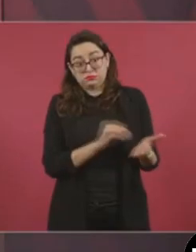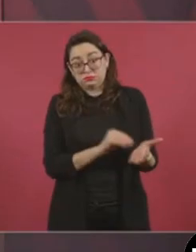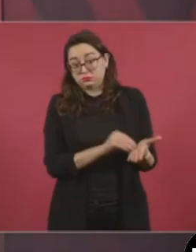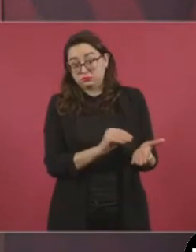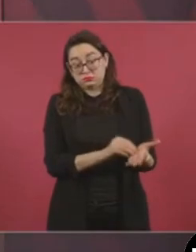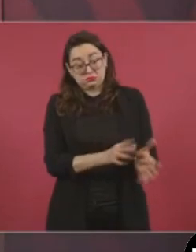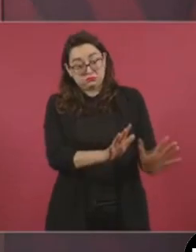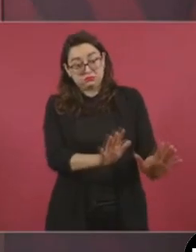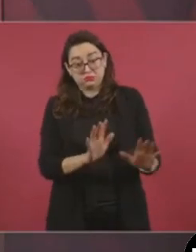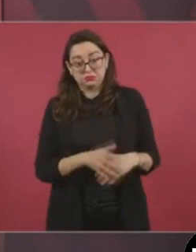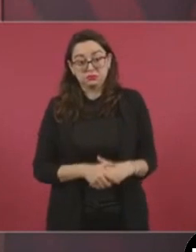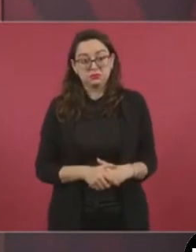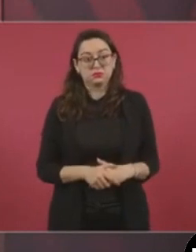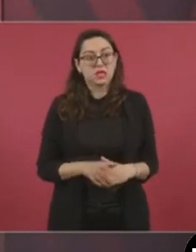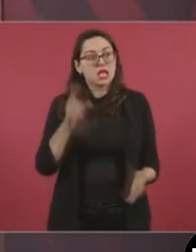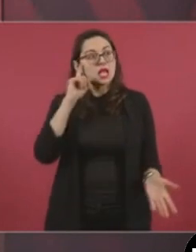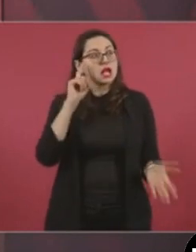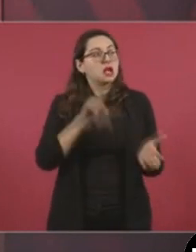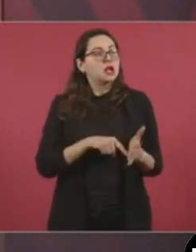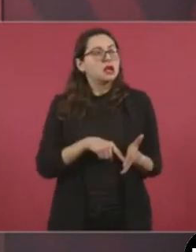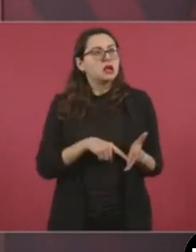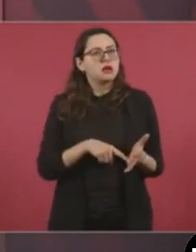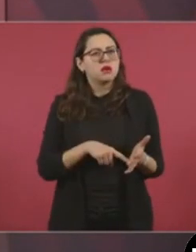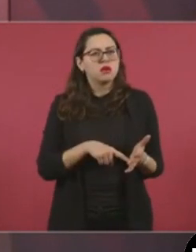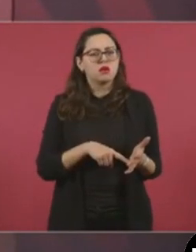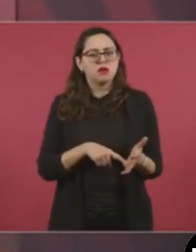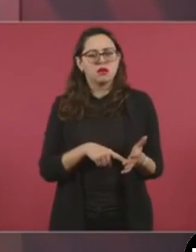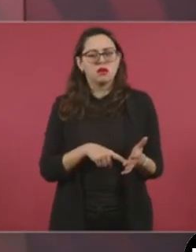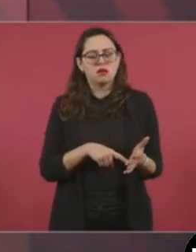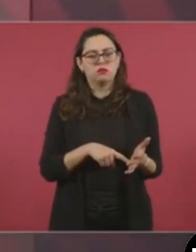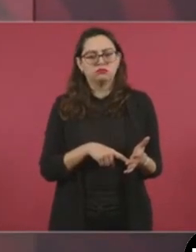que hasta en la Corte